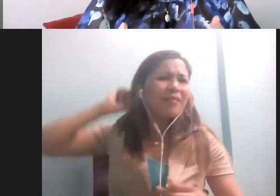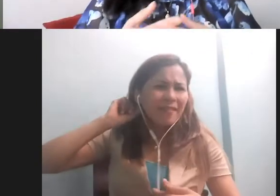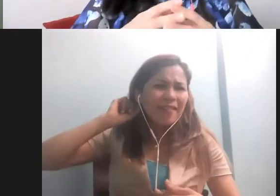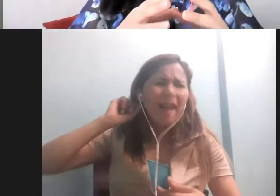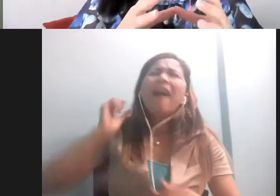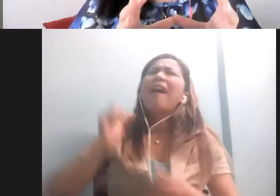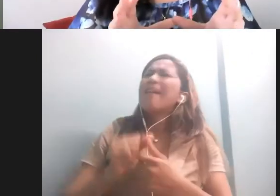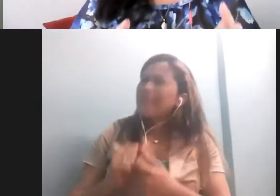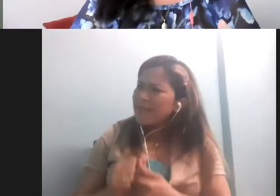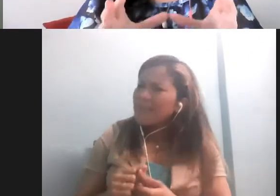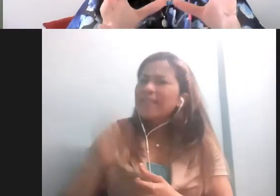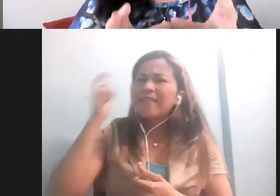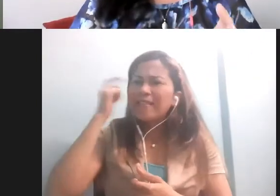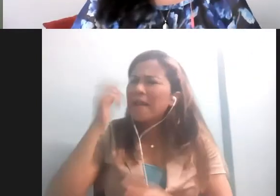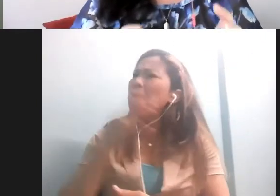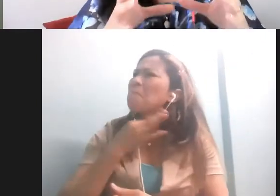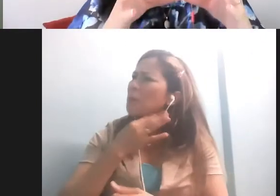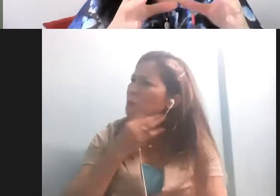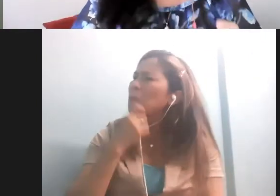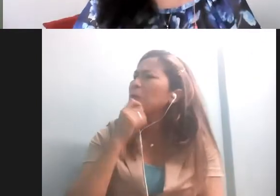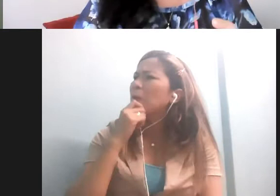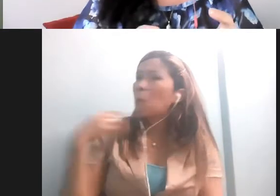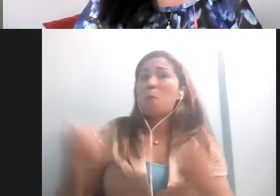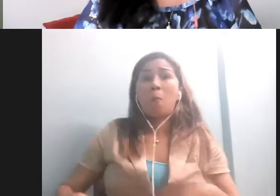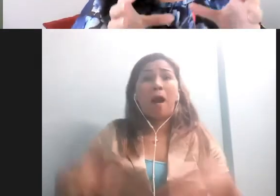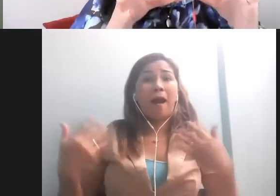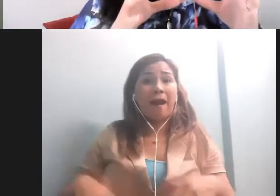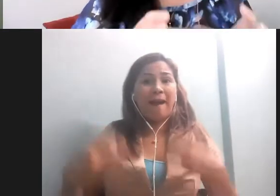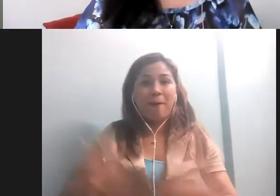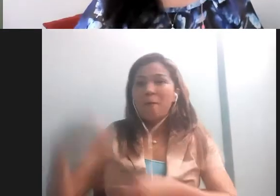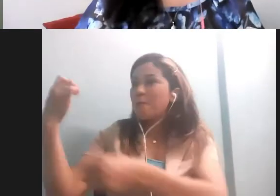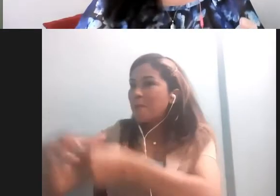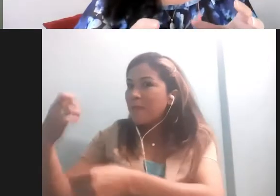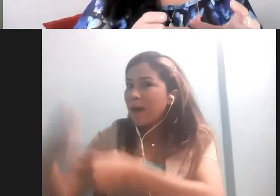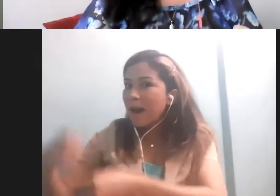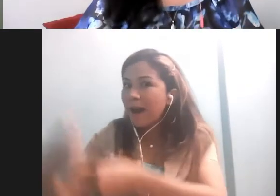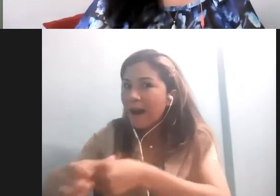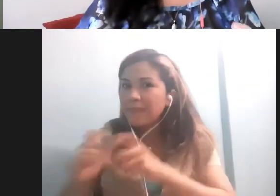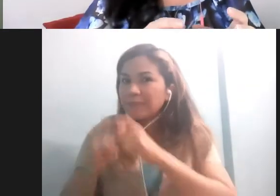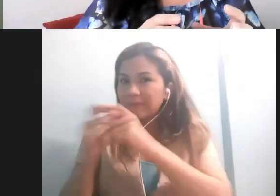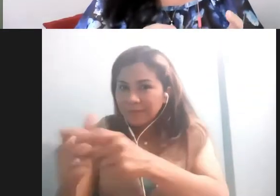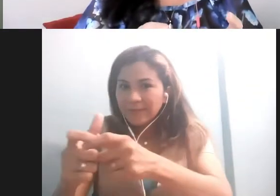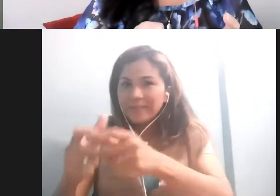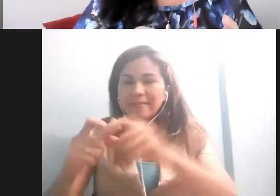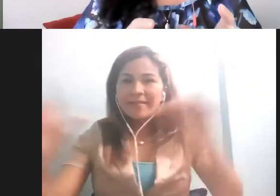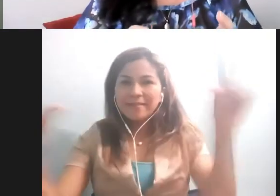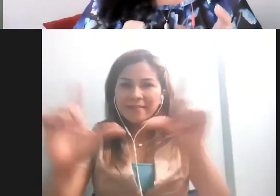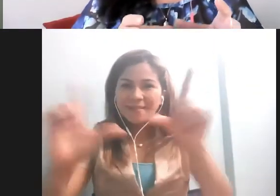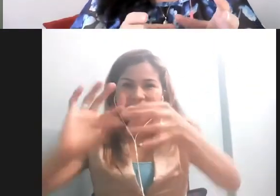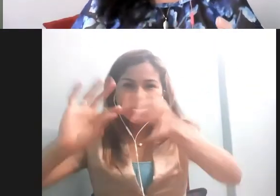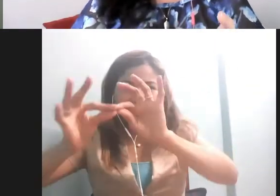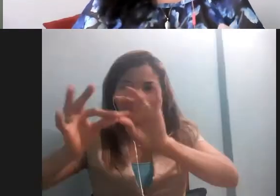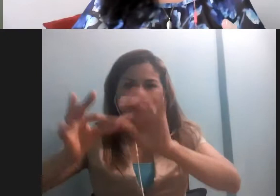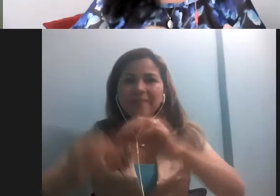la atención. Esto es para los que están en Maracaibo, para los que ven este canal, para de pronto la persona que